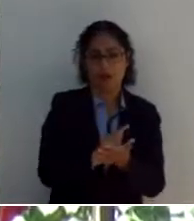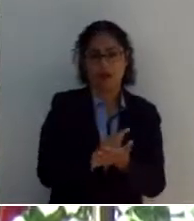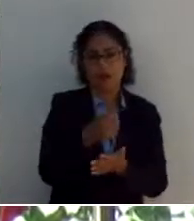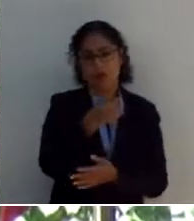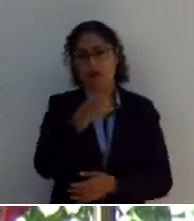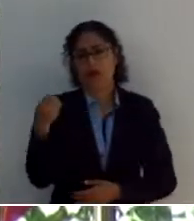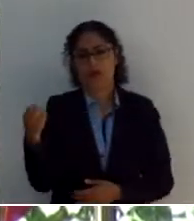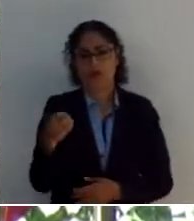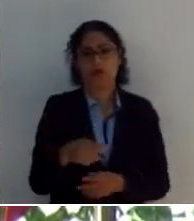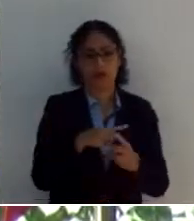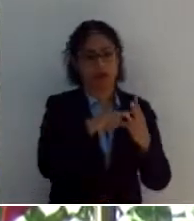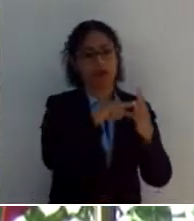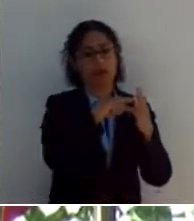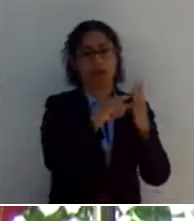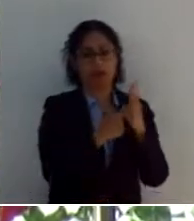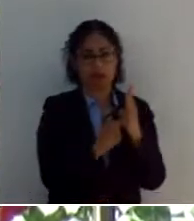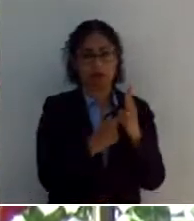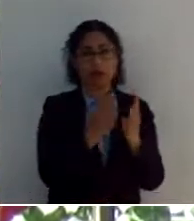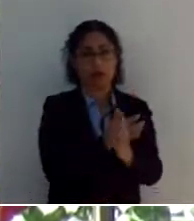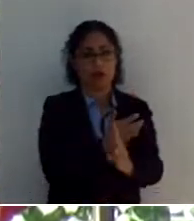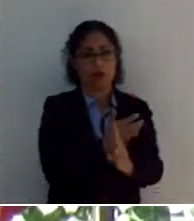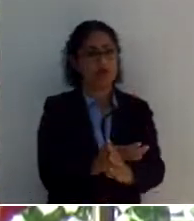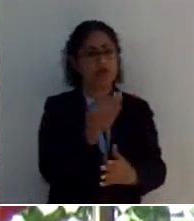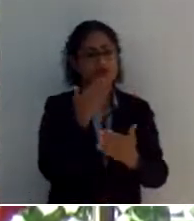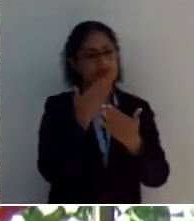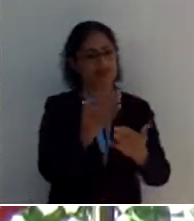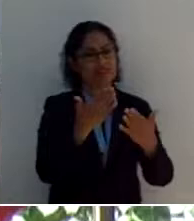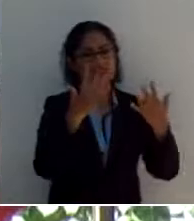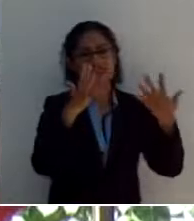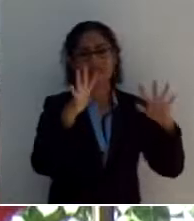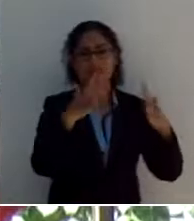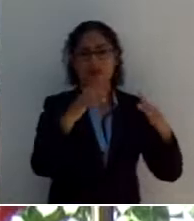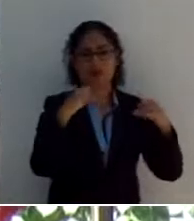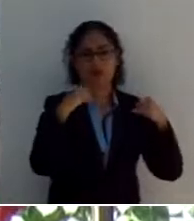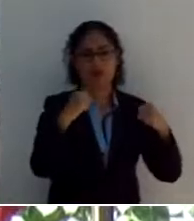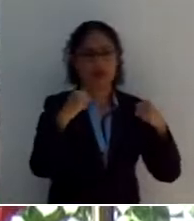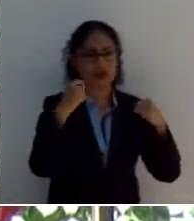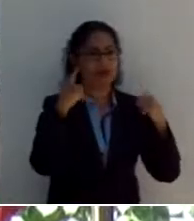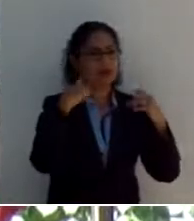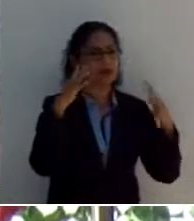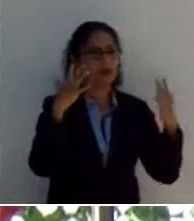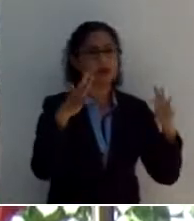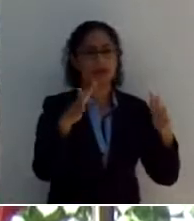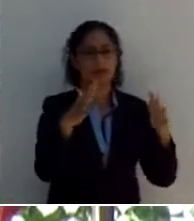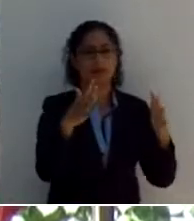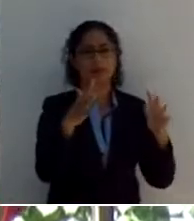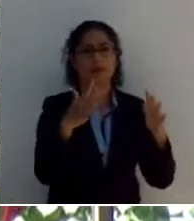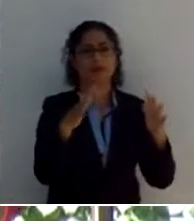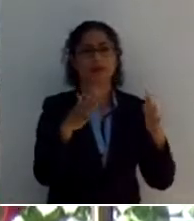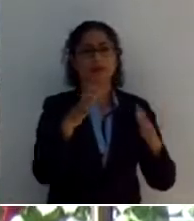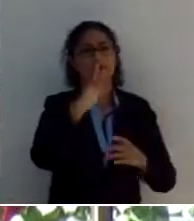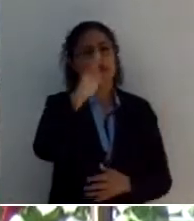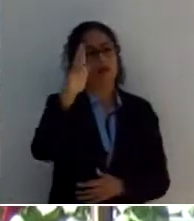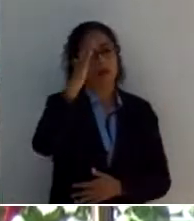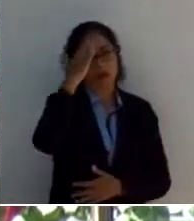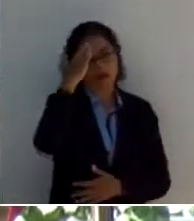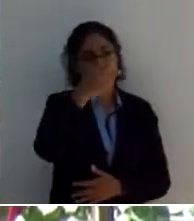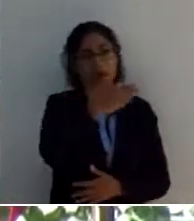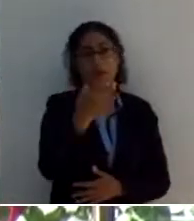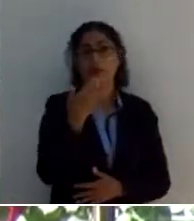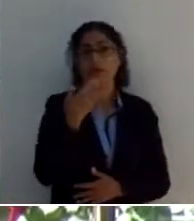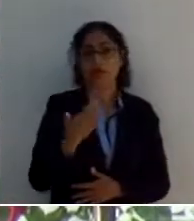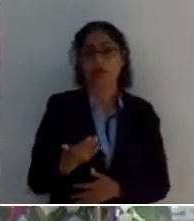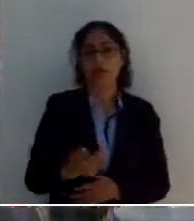estos 3 compañeros, démosles nuevamente un fuerte aplauso y nuestro reconocimiento